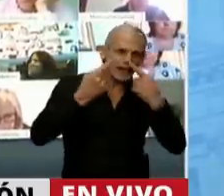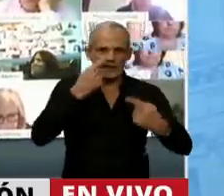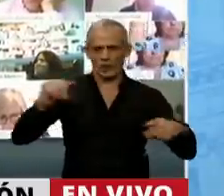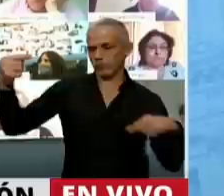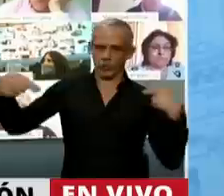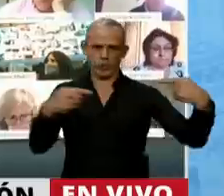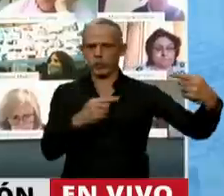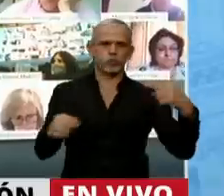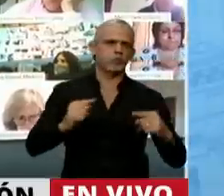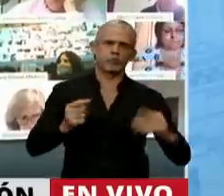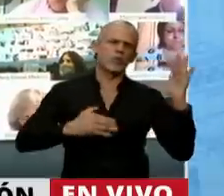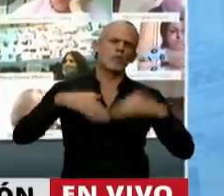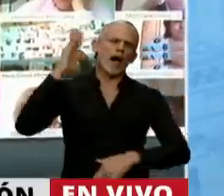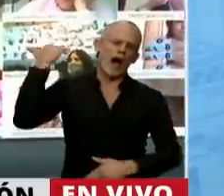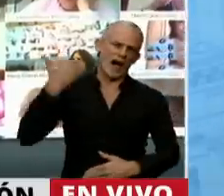plagado de conflictos de intereses.